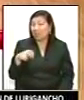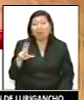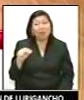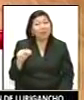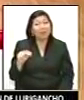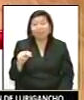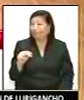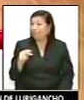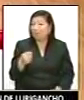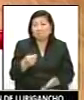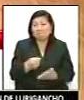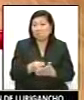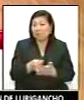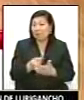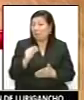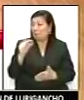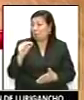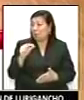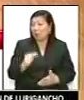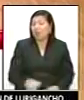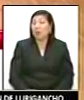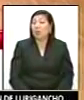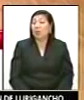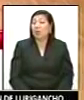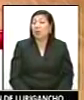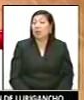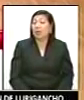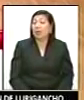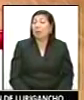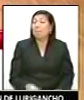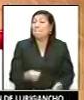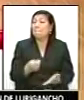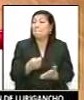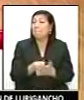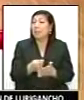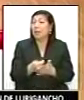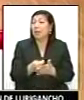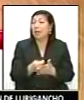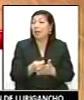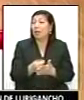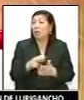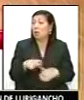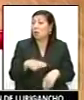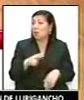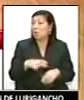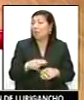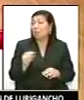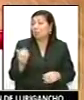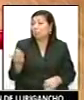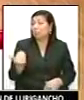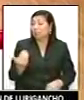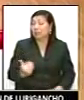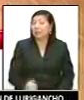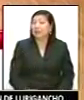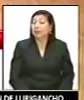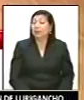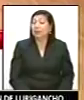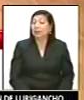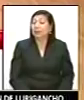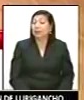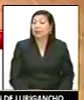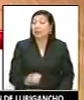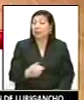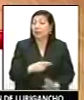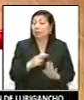dé sobre la remuneración mínima, pues, sino se dé sobre la remuneración ordinaria que él percibe. Entonces, simplemente